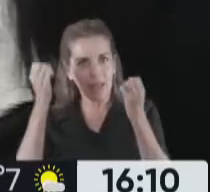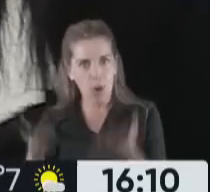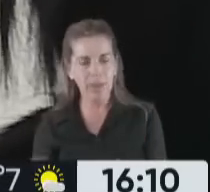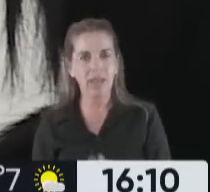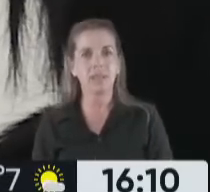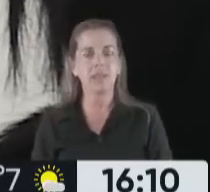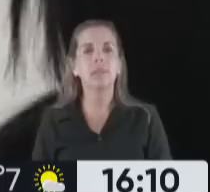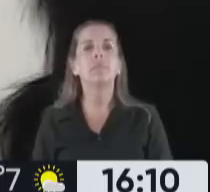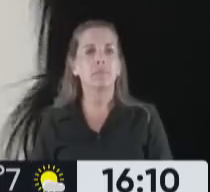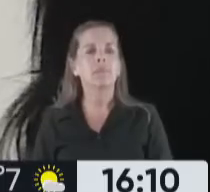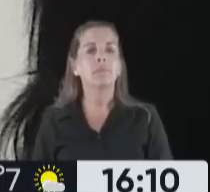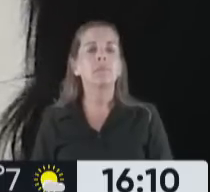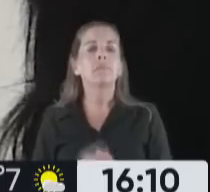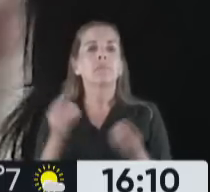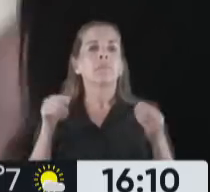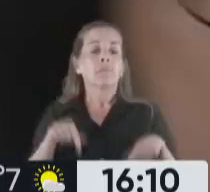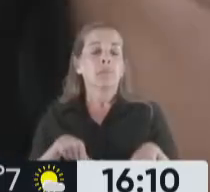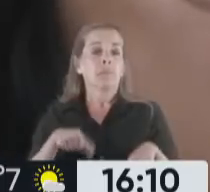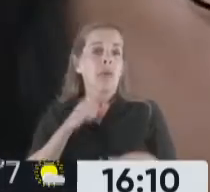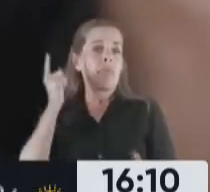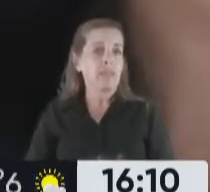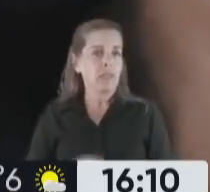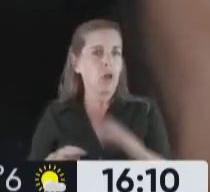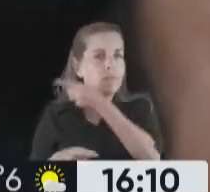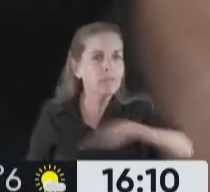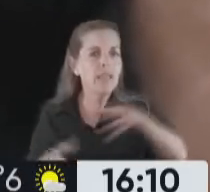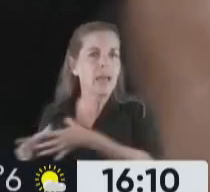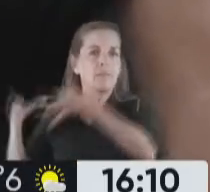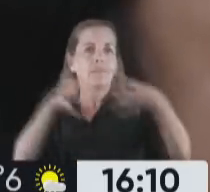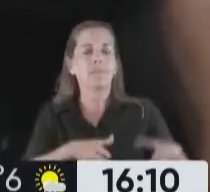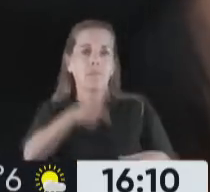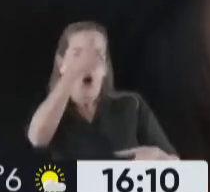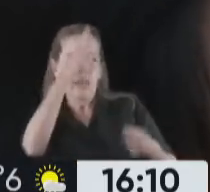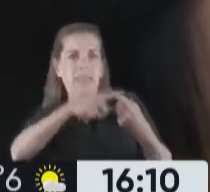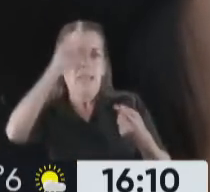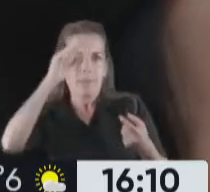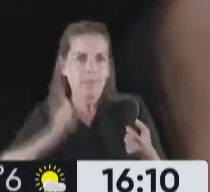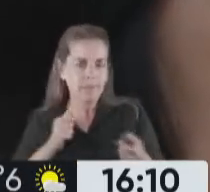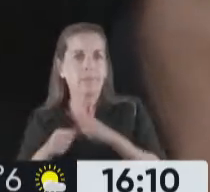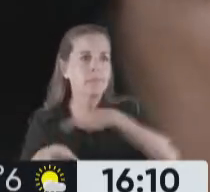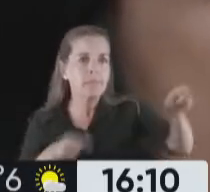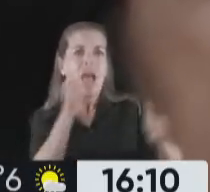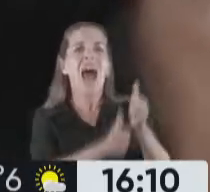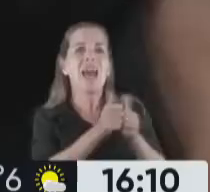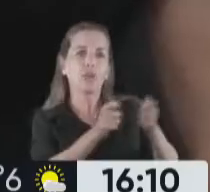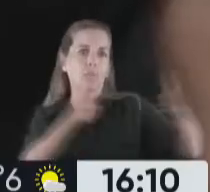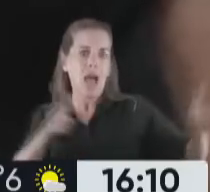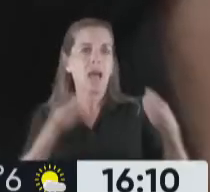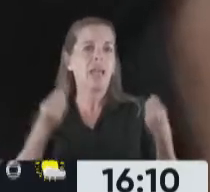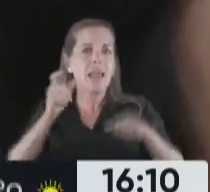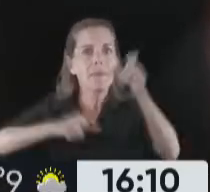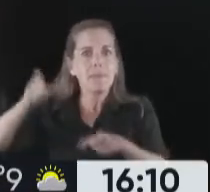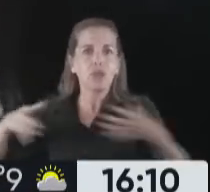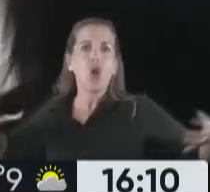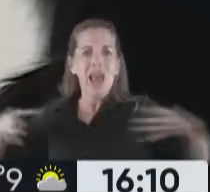estás? El envío de las Fuerzas Armadas a Rosario ya generó críticas en diferentes organismos de derechos humanos. Habló Estela de Carlotto,